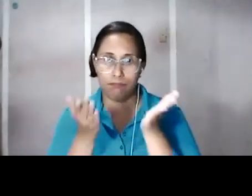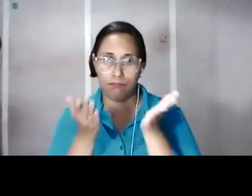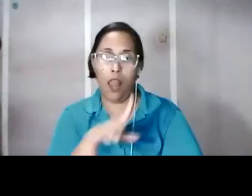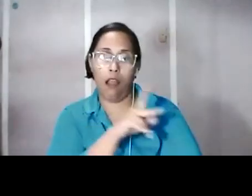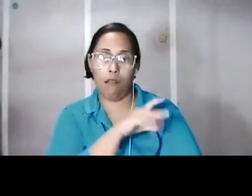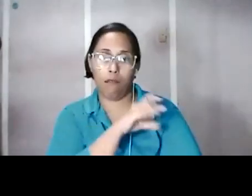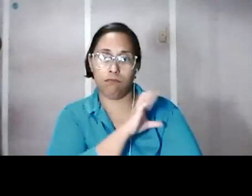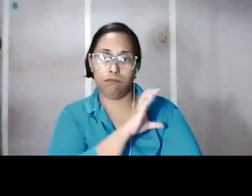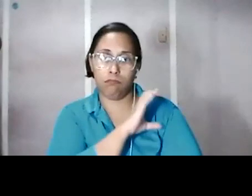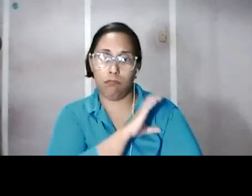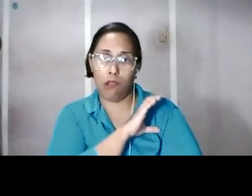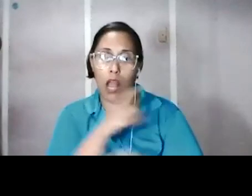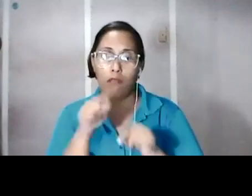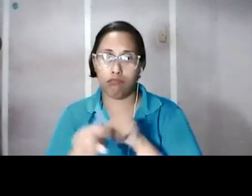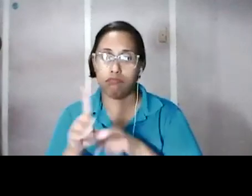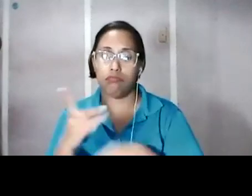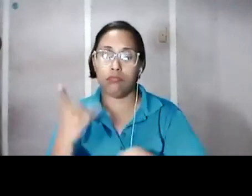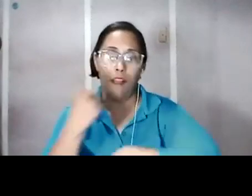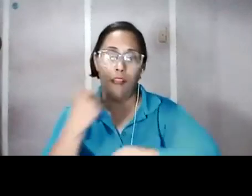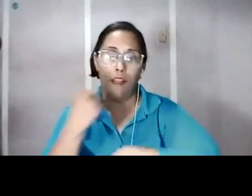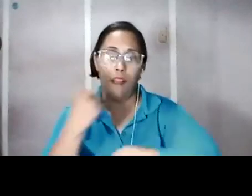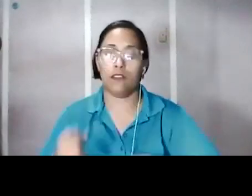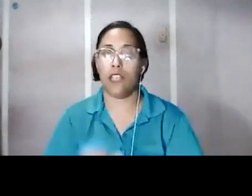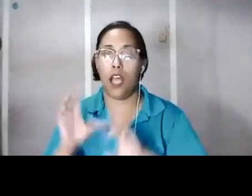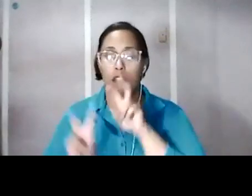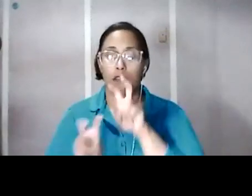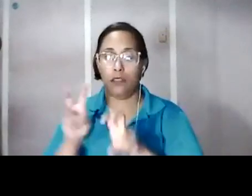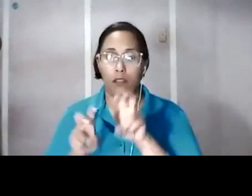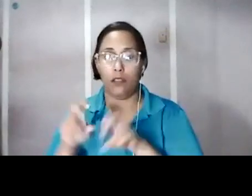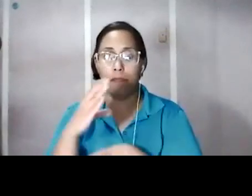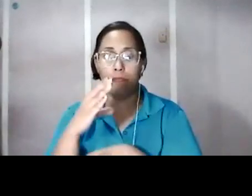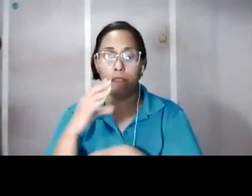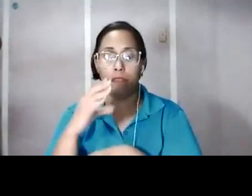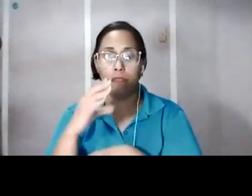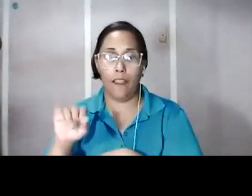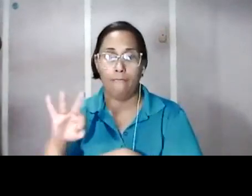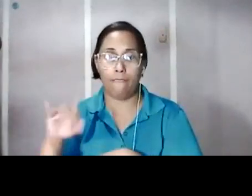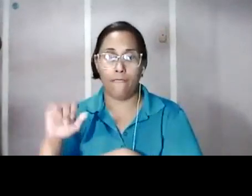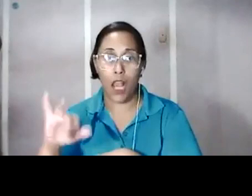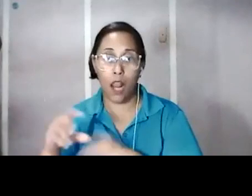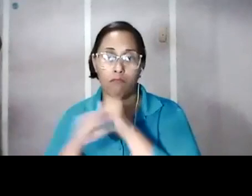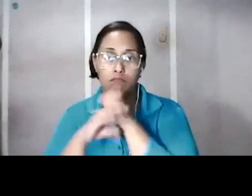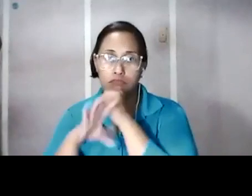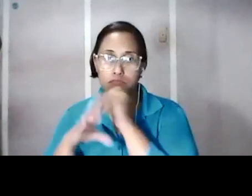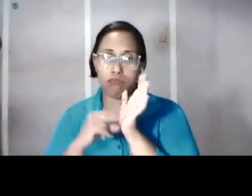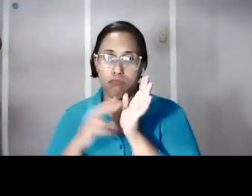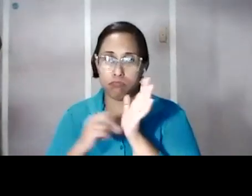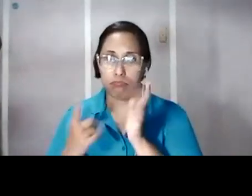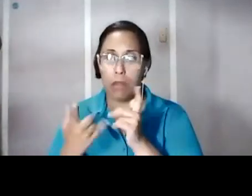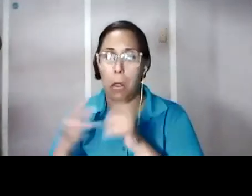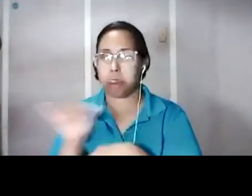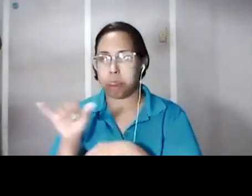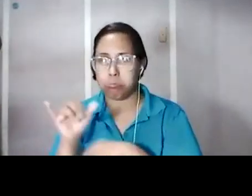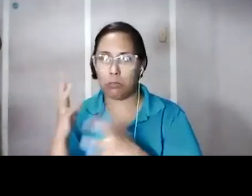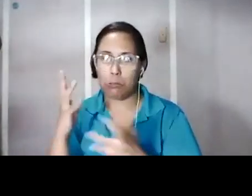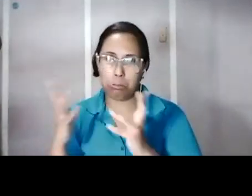las fechas del carnaval. Swan Caulfield tiene un artículo súper interesante, más o menos de la misma